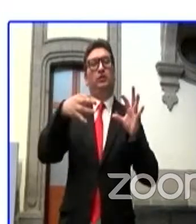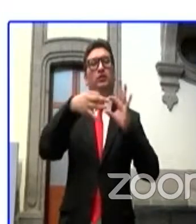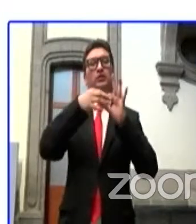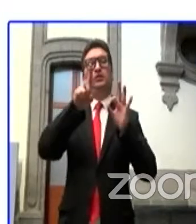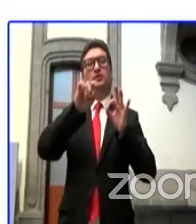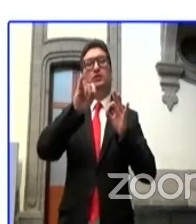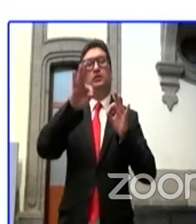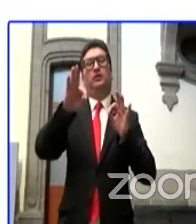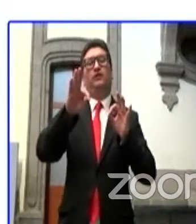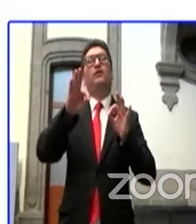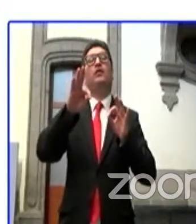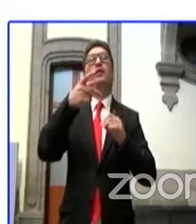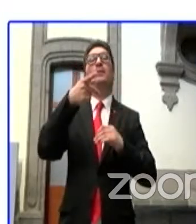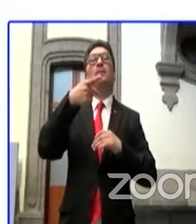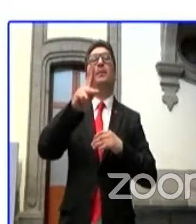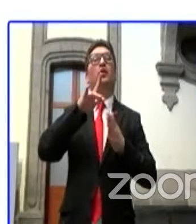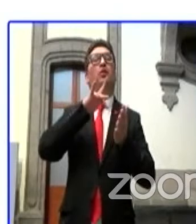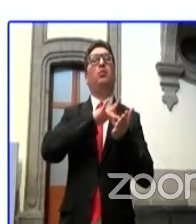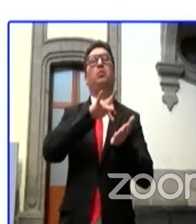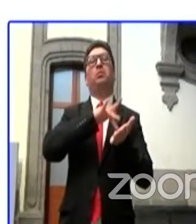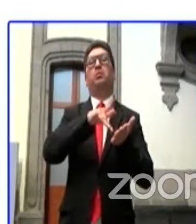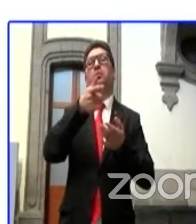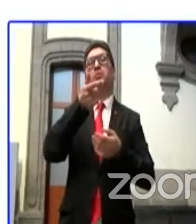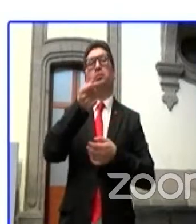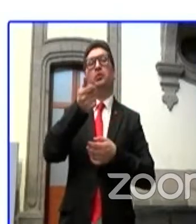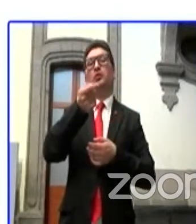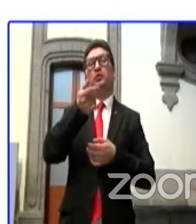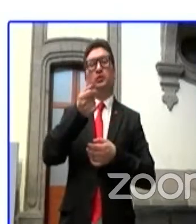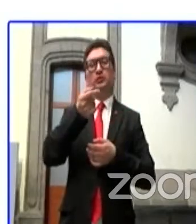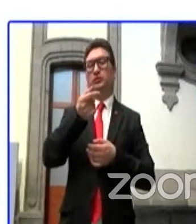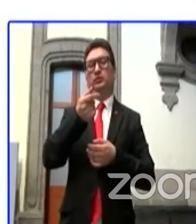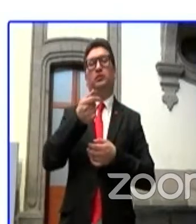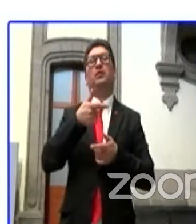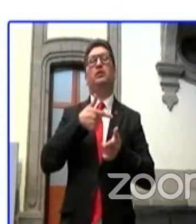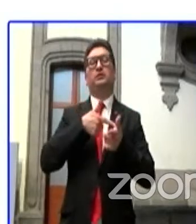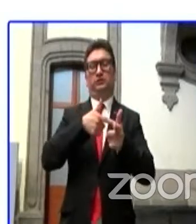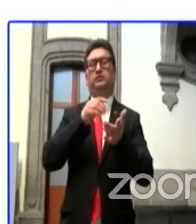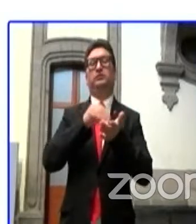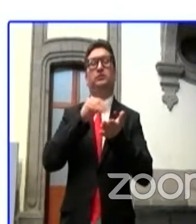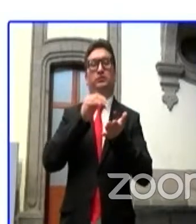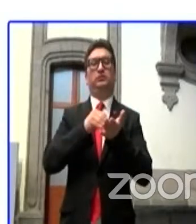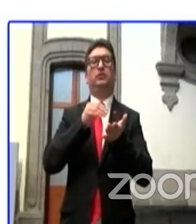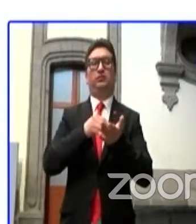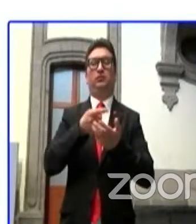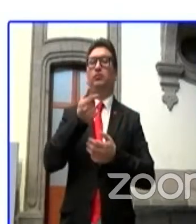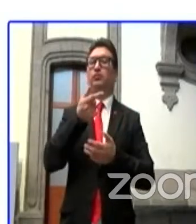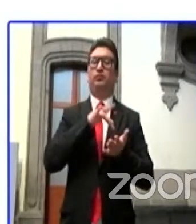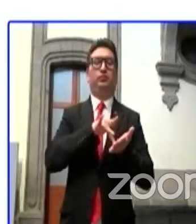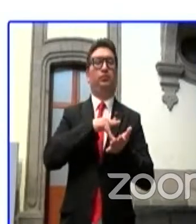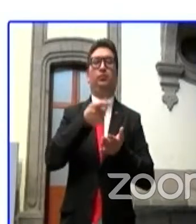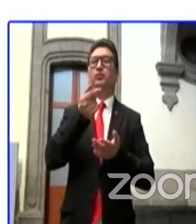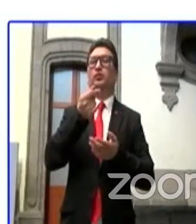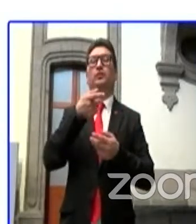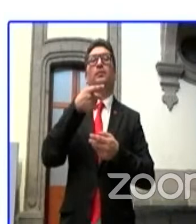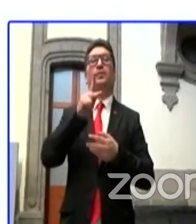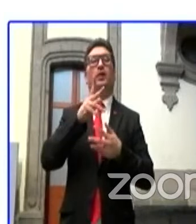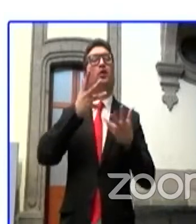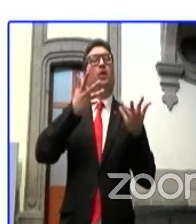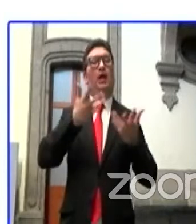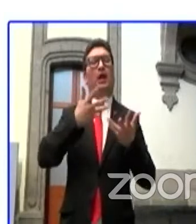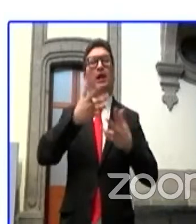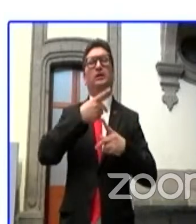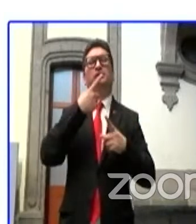venía con muy poco apoyo, sigue con poco apoyo, pero se han venido implementando